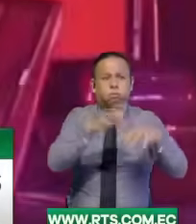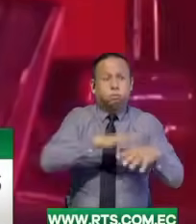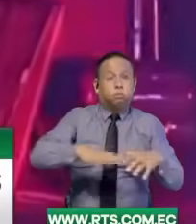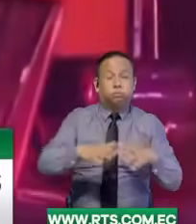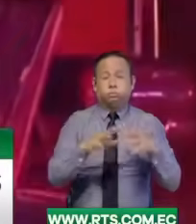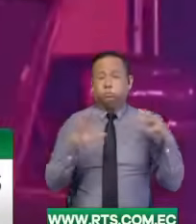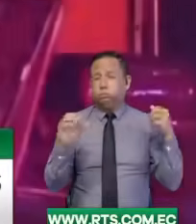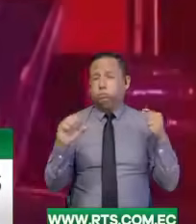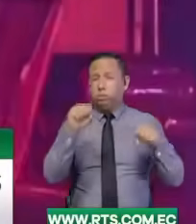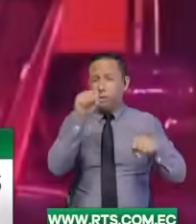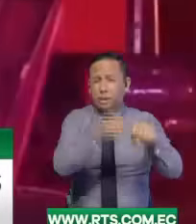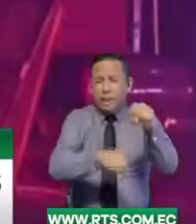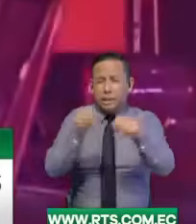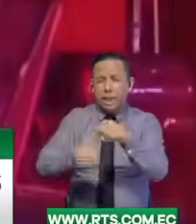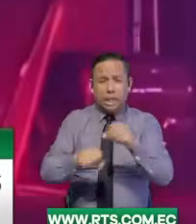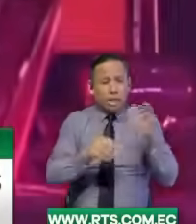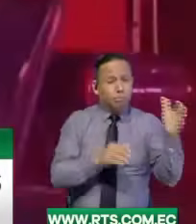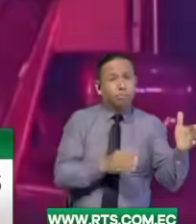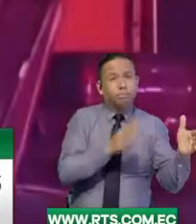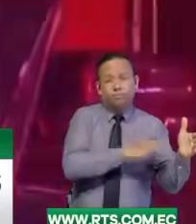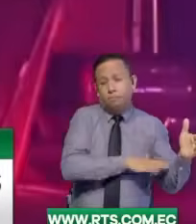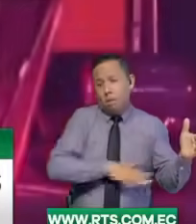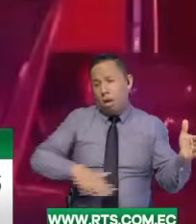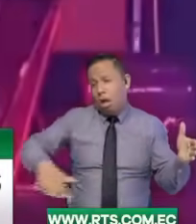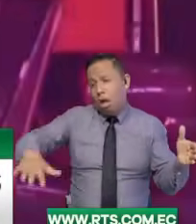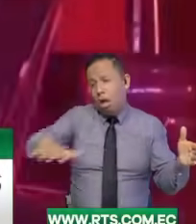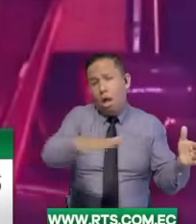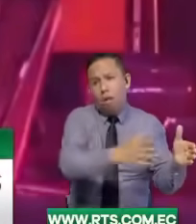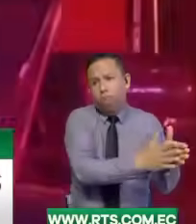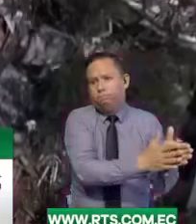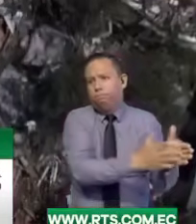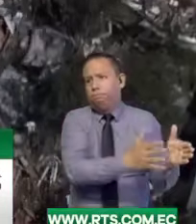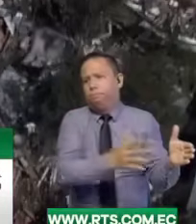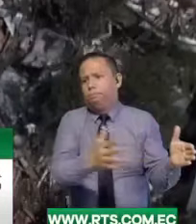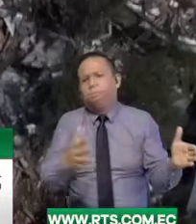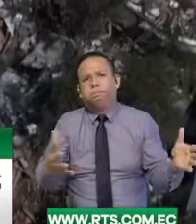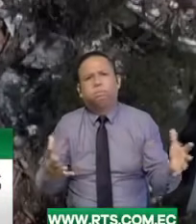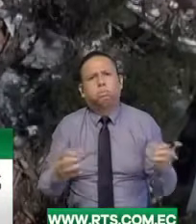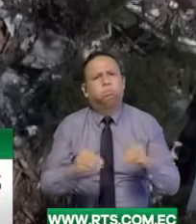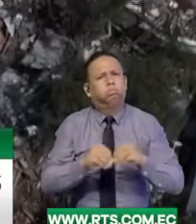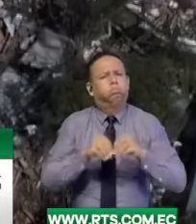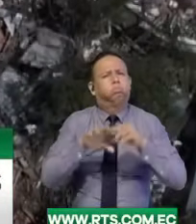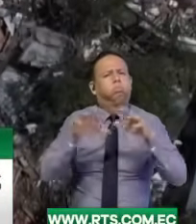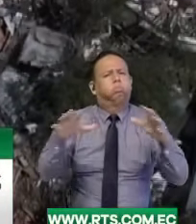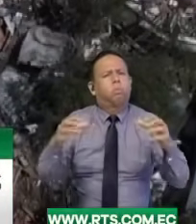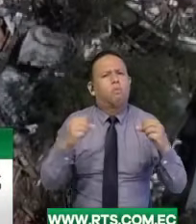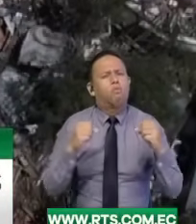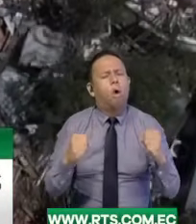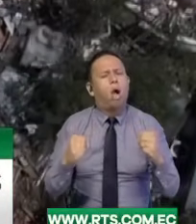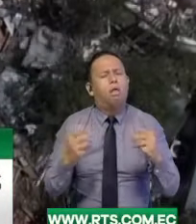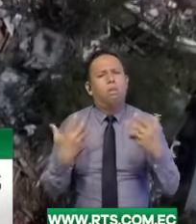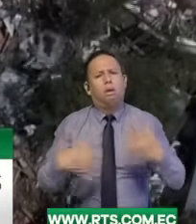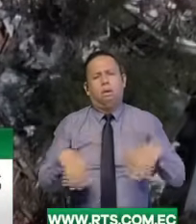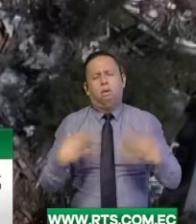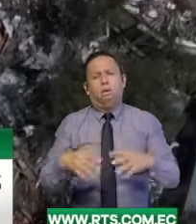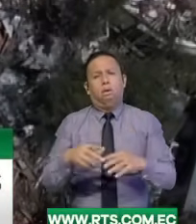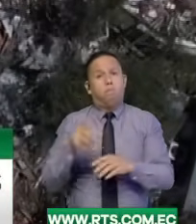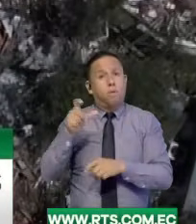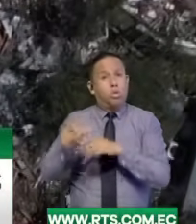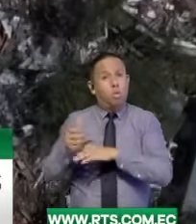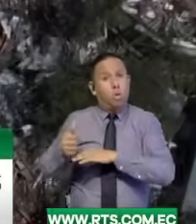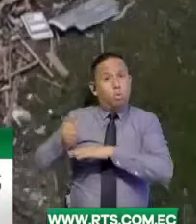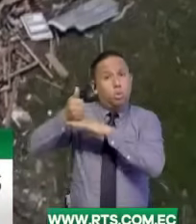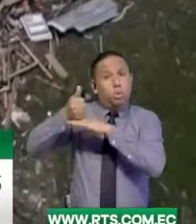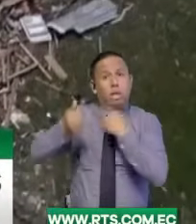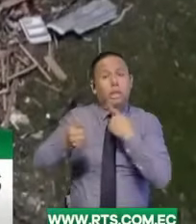de Dallas al extremo noroeste de Arkansas. De acuerdo con los meteorólogos, el mayor riesgo se